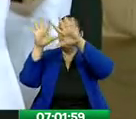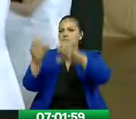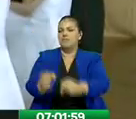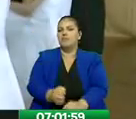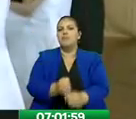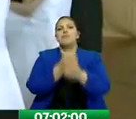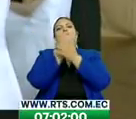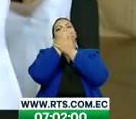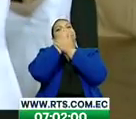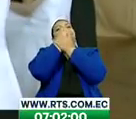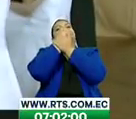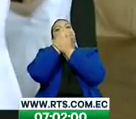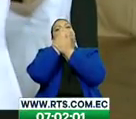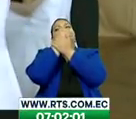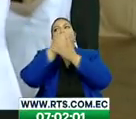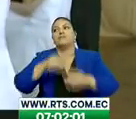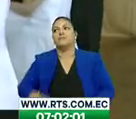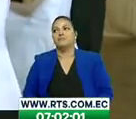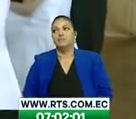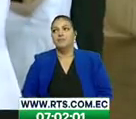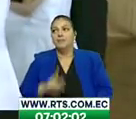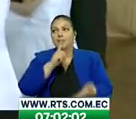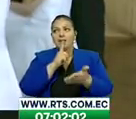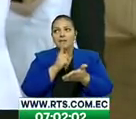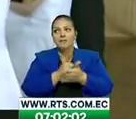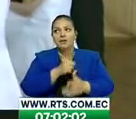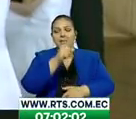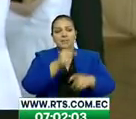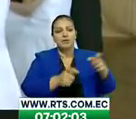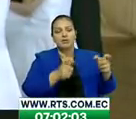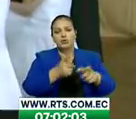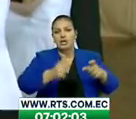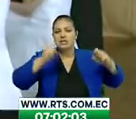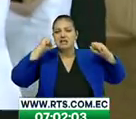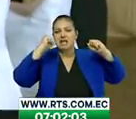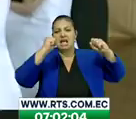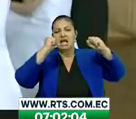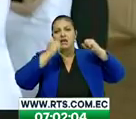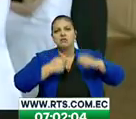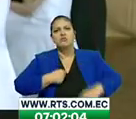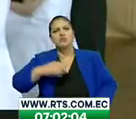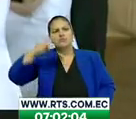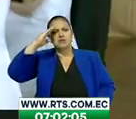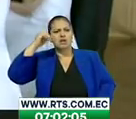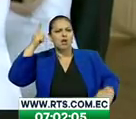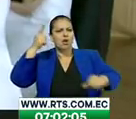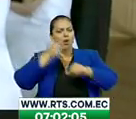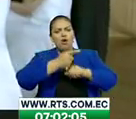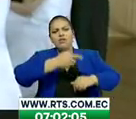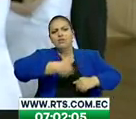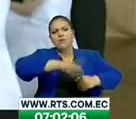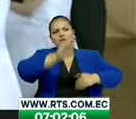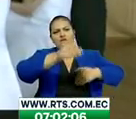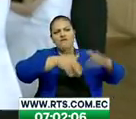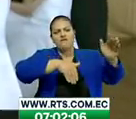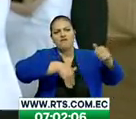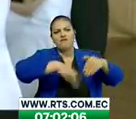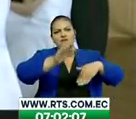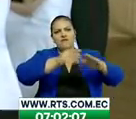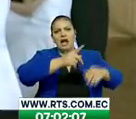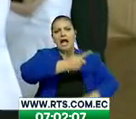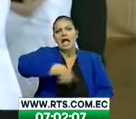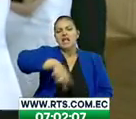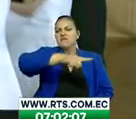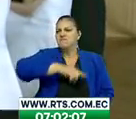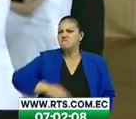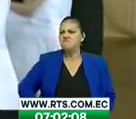de manifestantes al cual hacen oído omiso a nuestras órdenes para que se retiren del sector, al